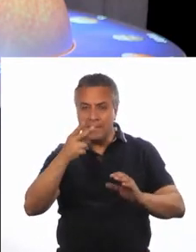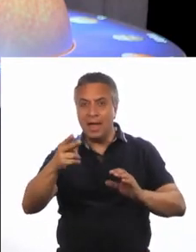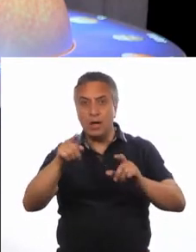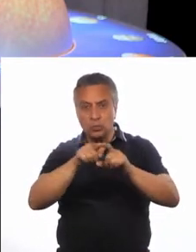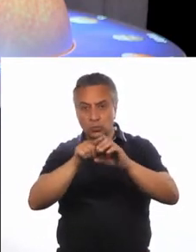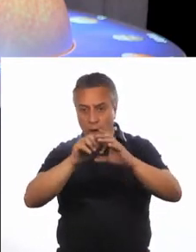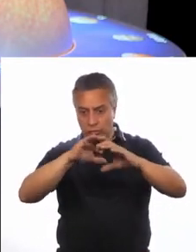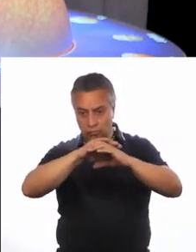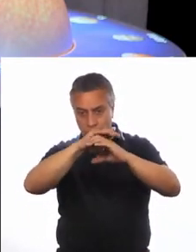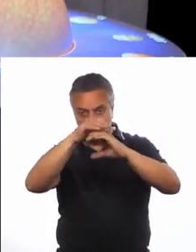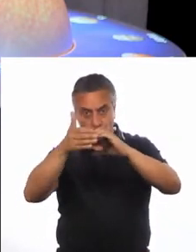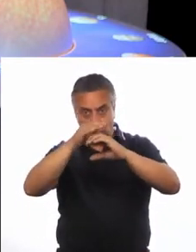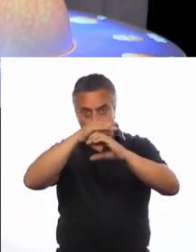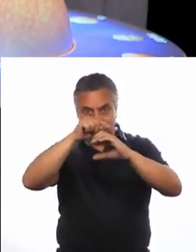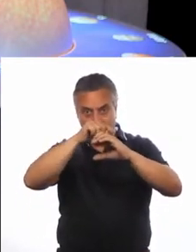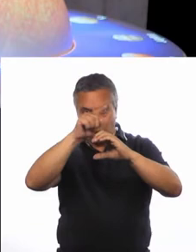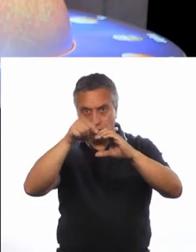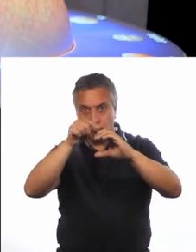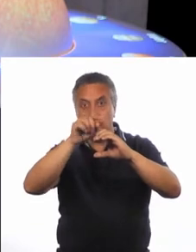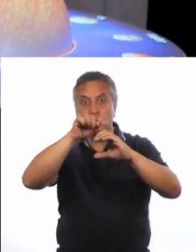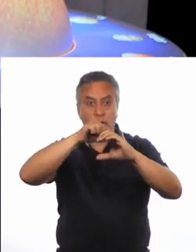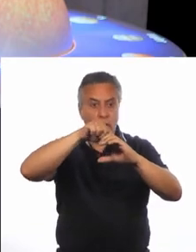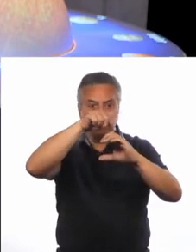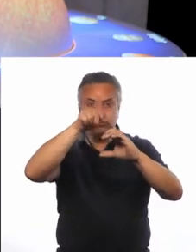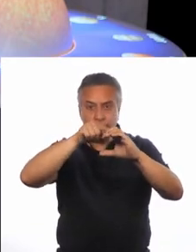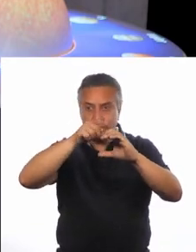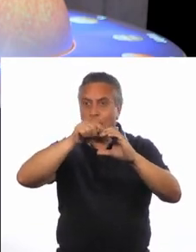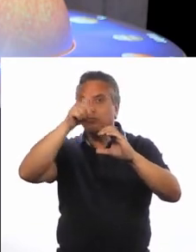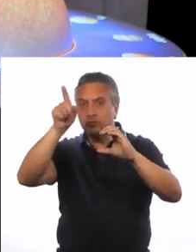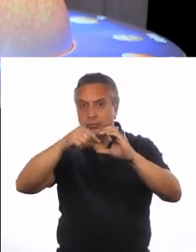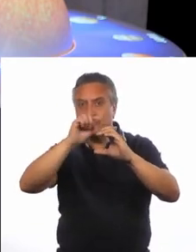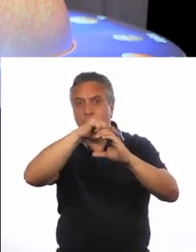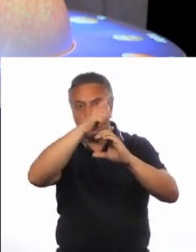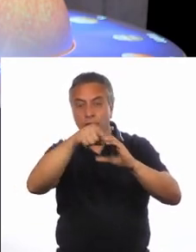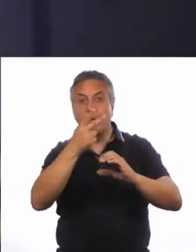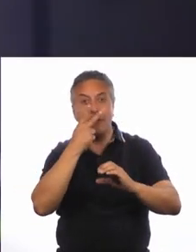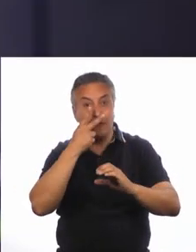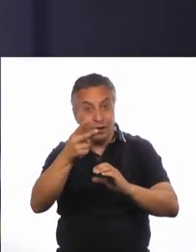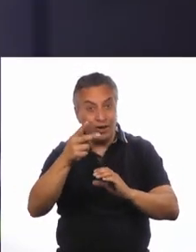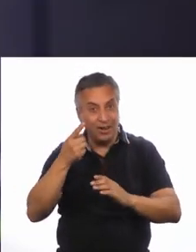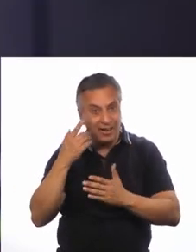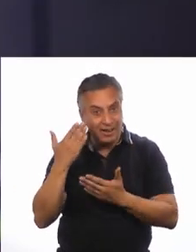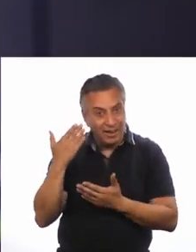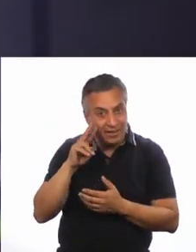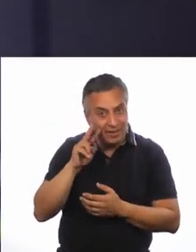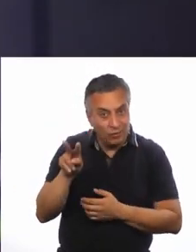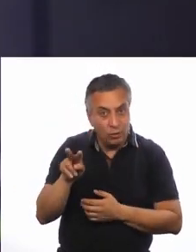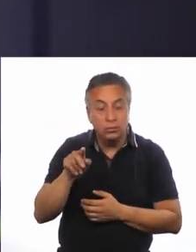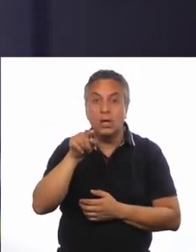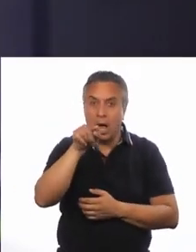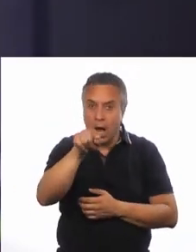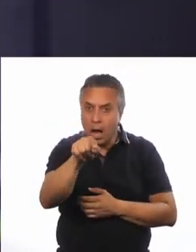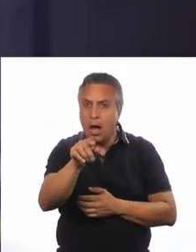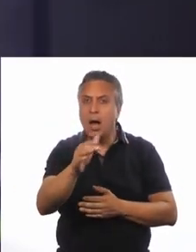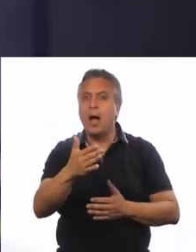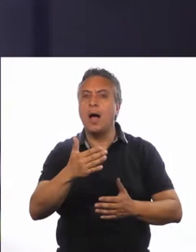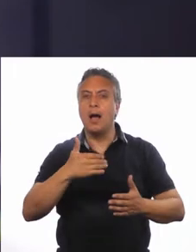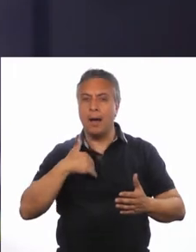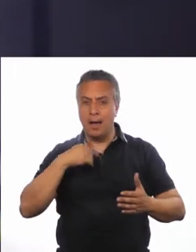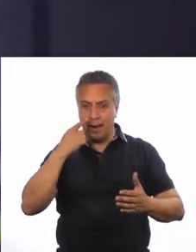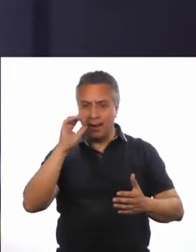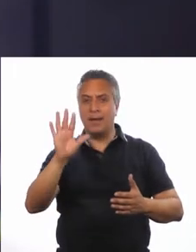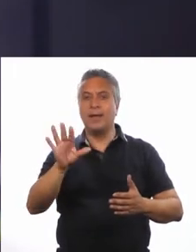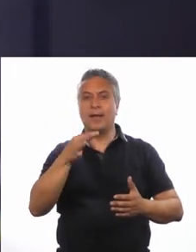rodean la superficie del sol esos arcos que podemos ver en la imagen anterior ellos nos cuentan de una característica de nuestro sol